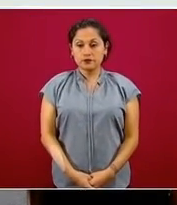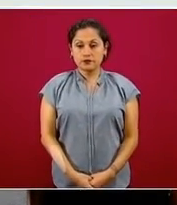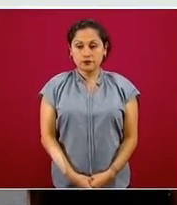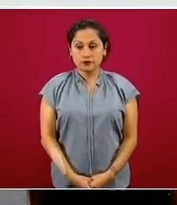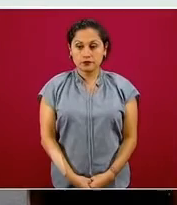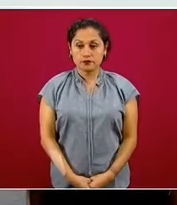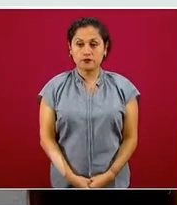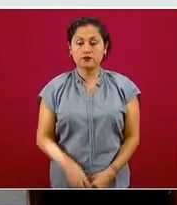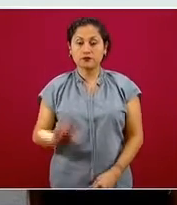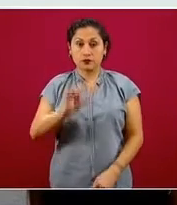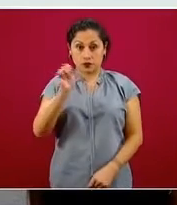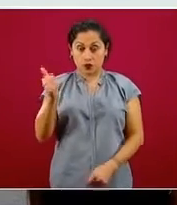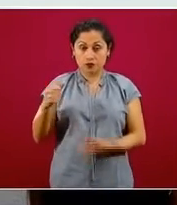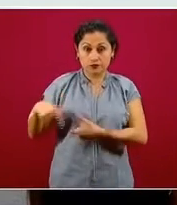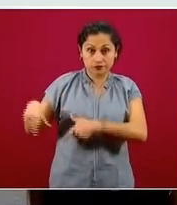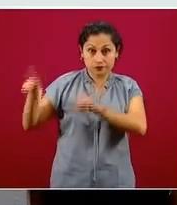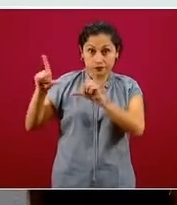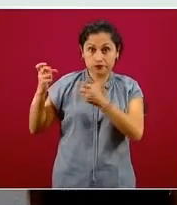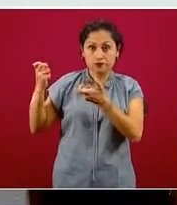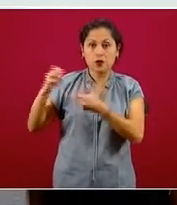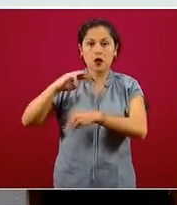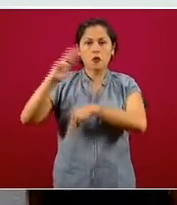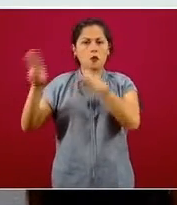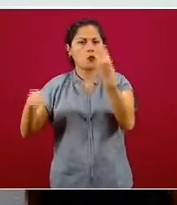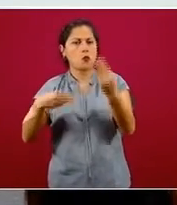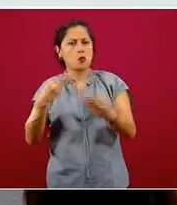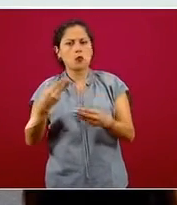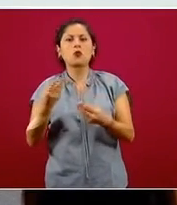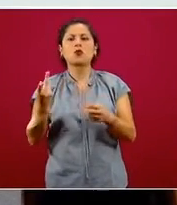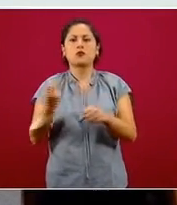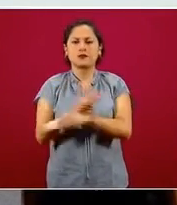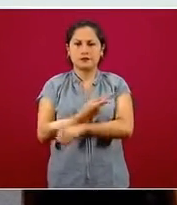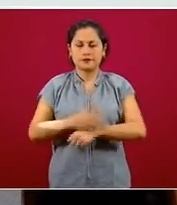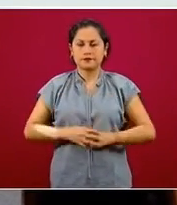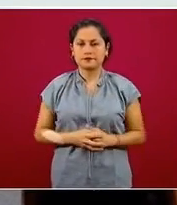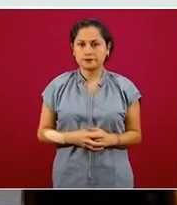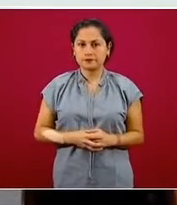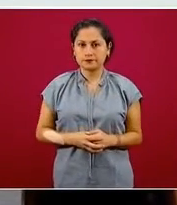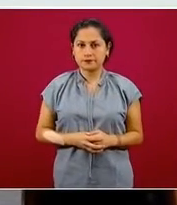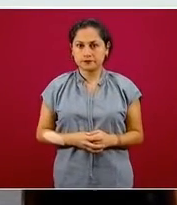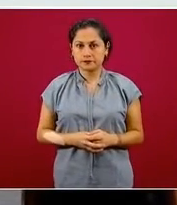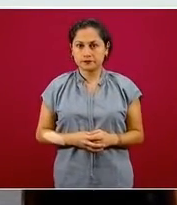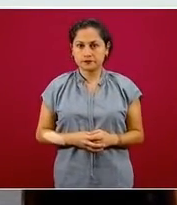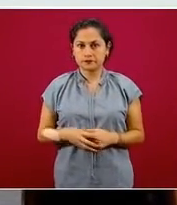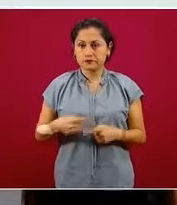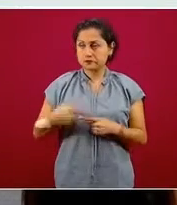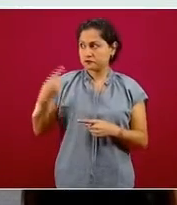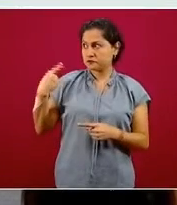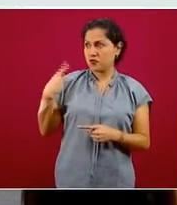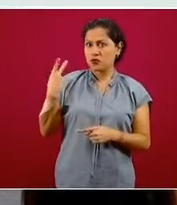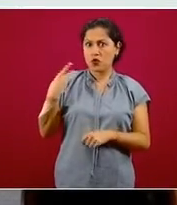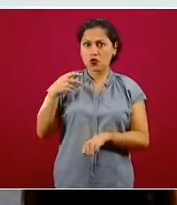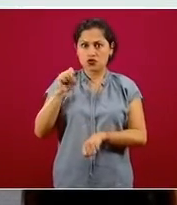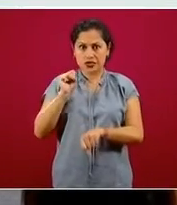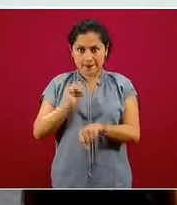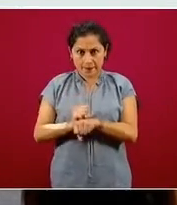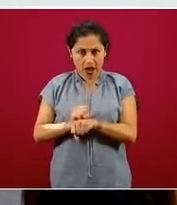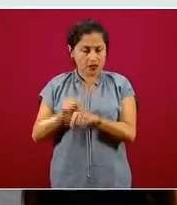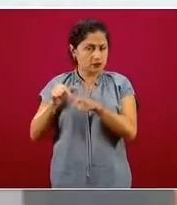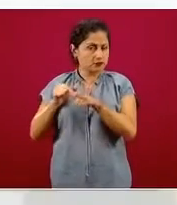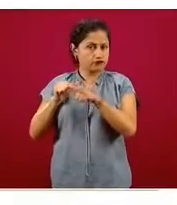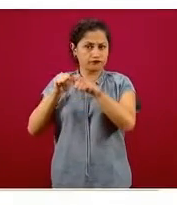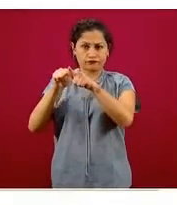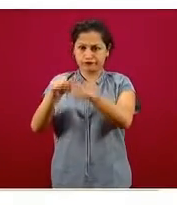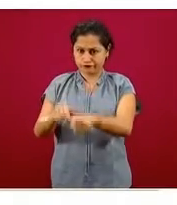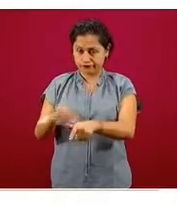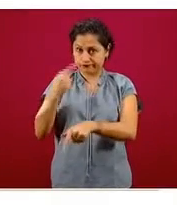del panorama mundial. Nuevamente sin cambios, ya tenemos más de 2 semanas en las cuales lo que estamos